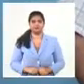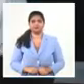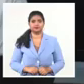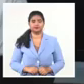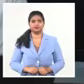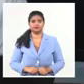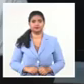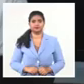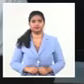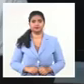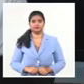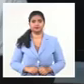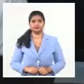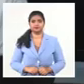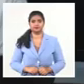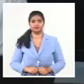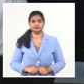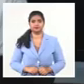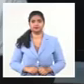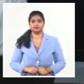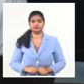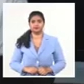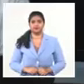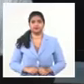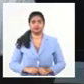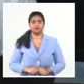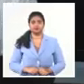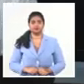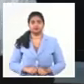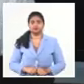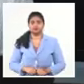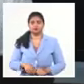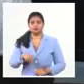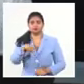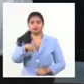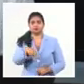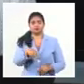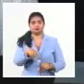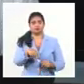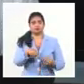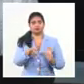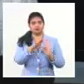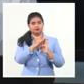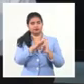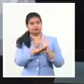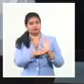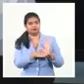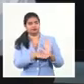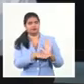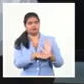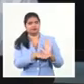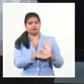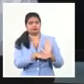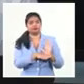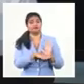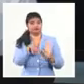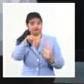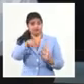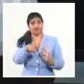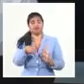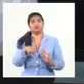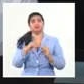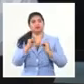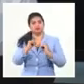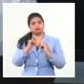el país. Dentro de esto también está el planteamiento y sobre el cual habrá que dar más información en los próximos días de cómo se